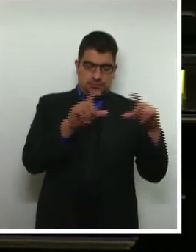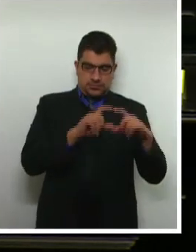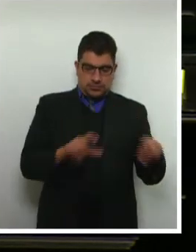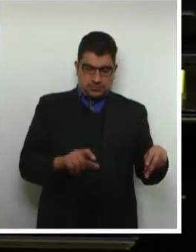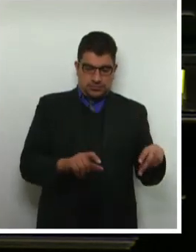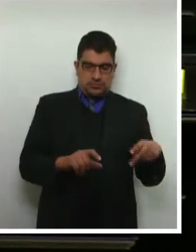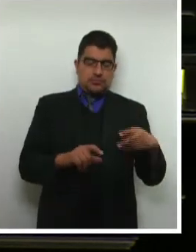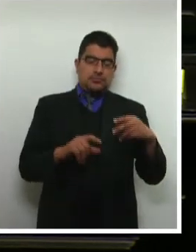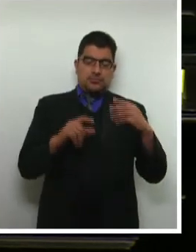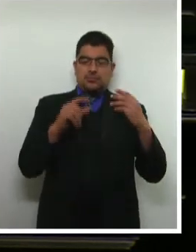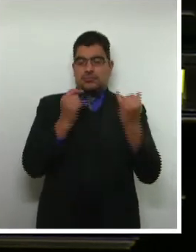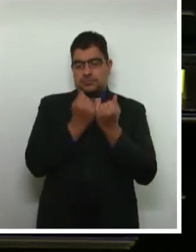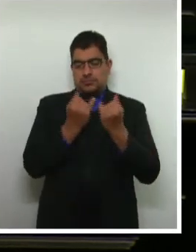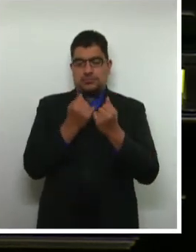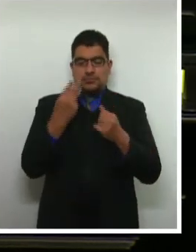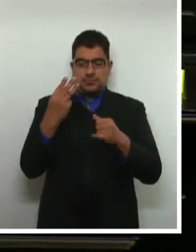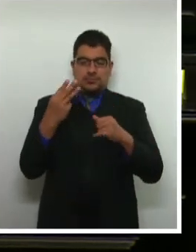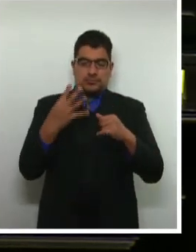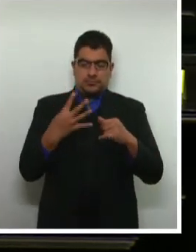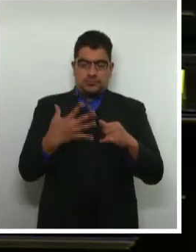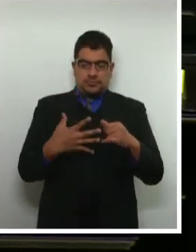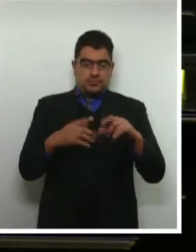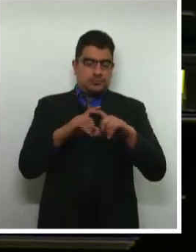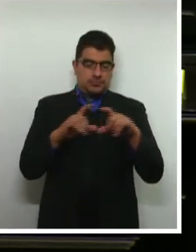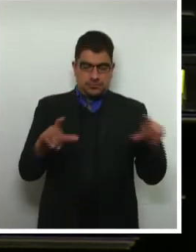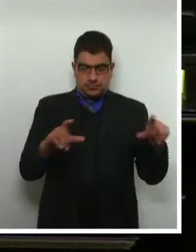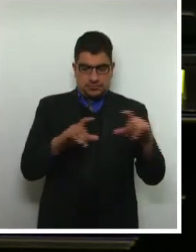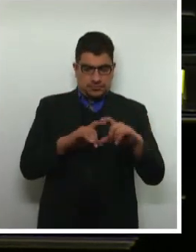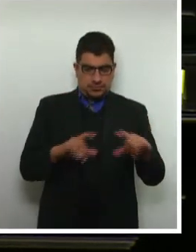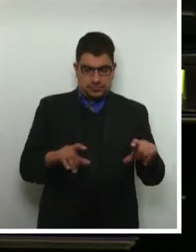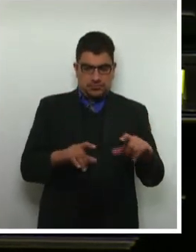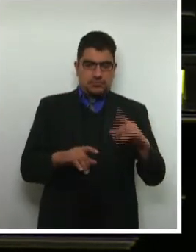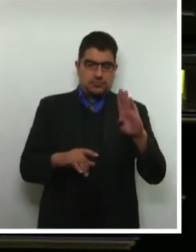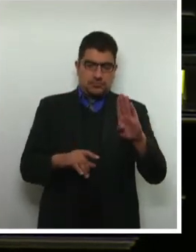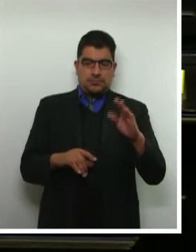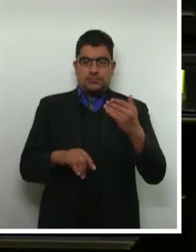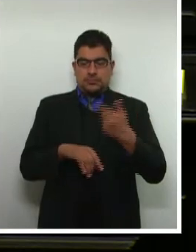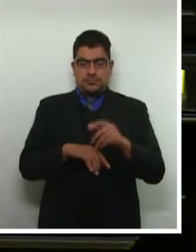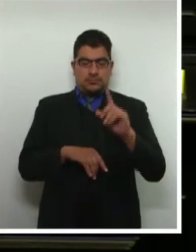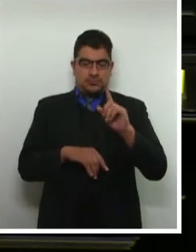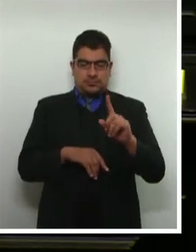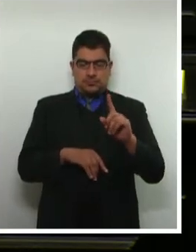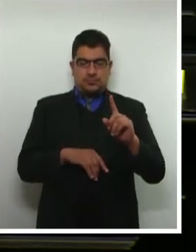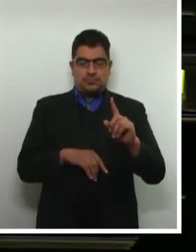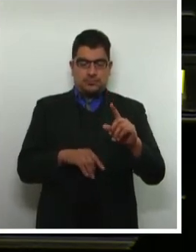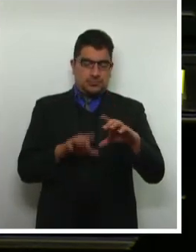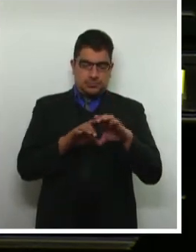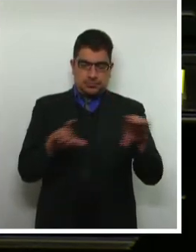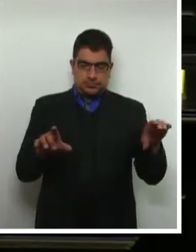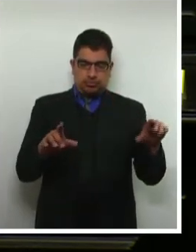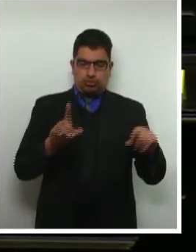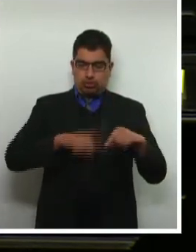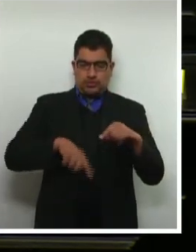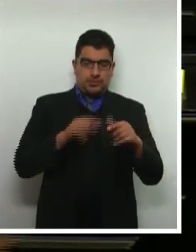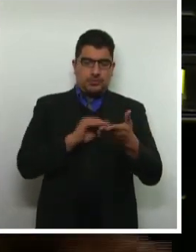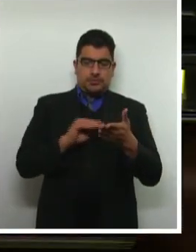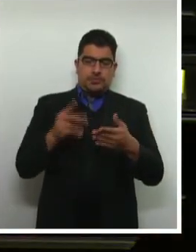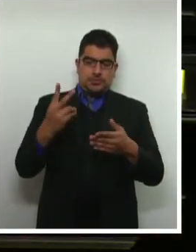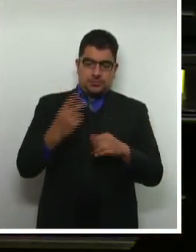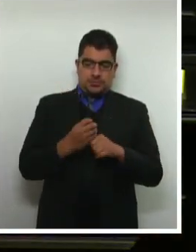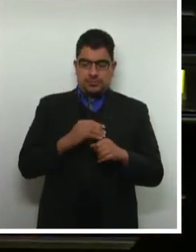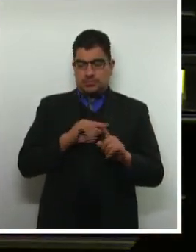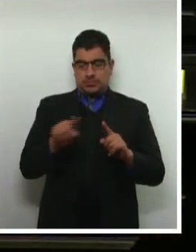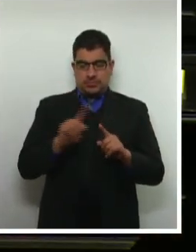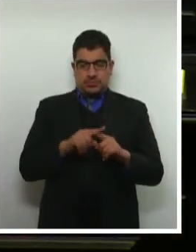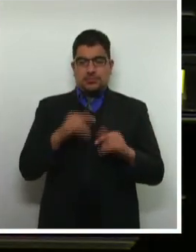tercero, los numerales 3, 4 y 5, el apartado B, numeral 1, con la eliminación del segundo